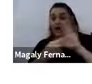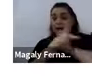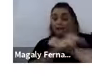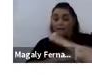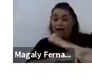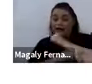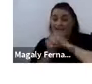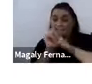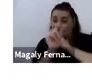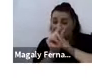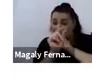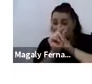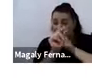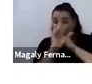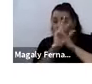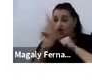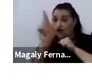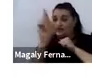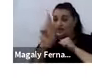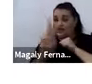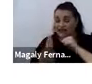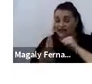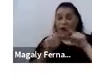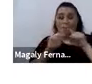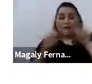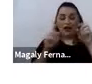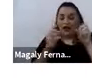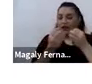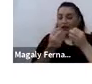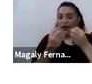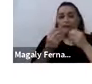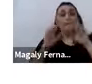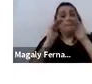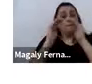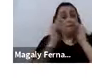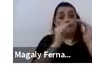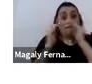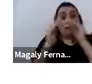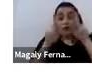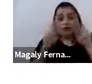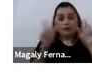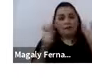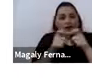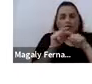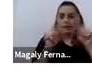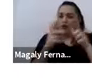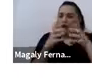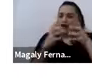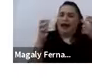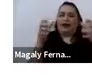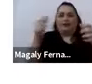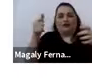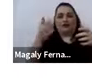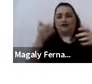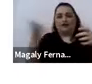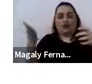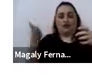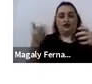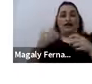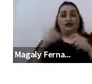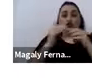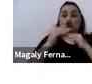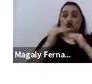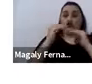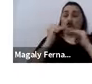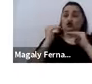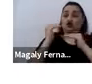Costa Rica en cuanto a población, pero grande en tantas otras cosas, que ha ido subiendo en esperanza de vida hasta que llegamos a un